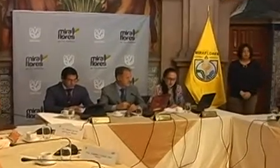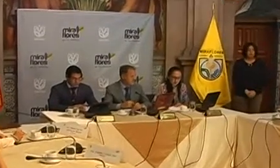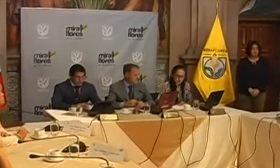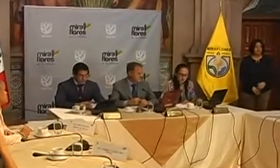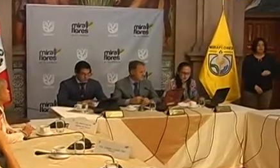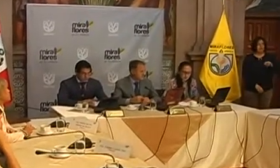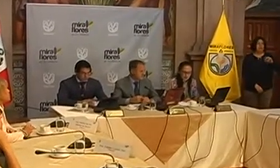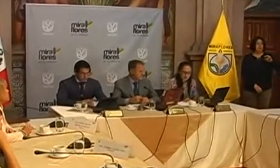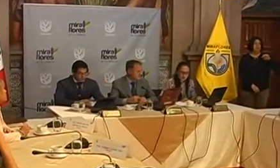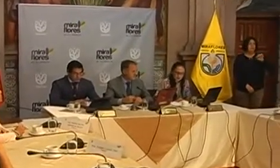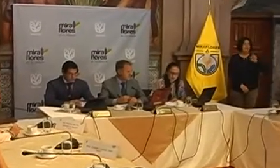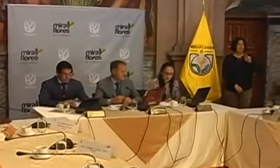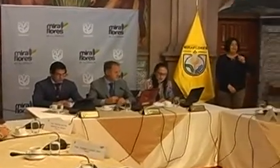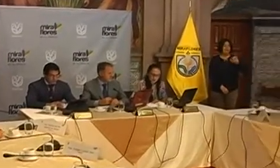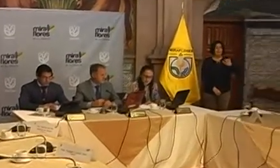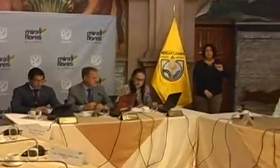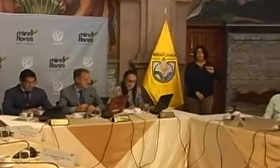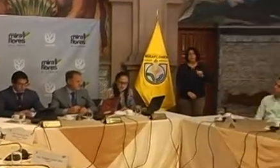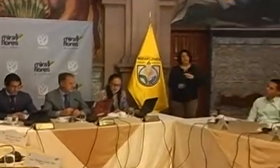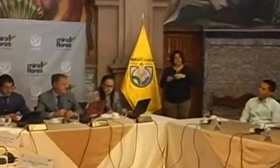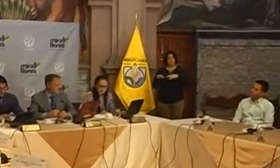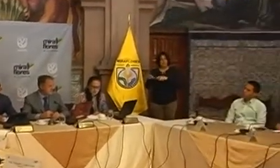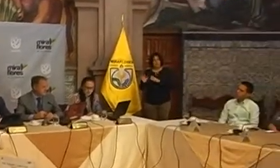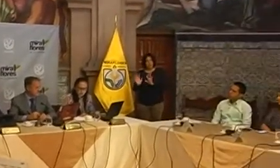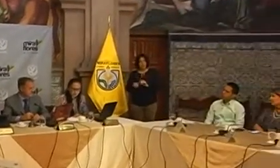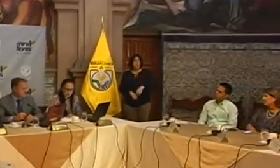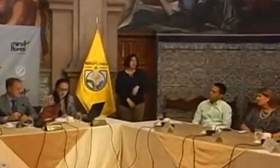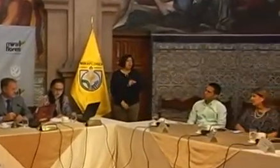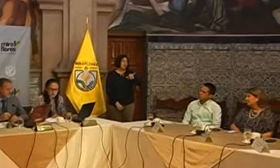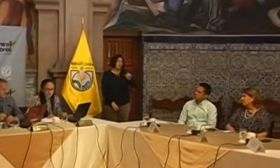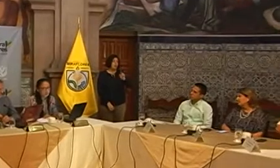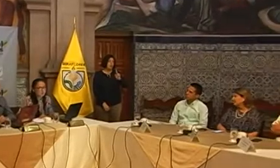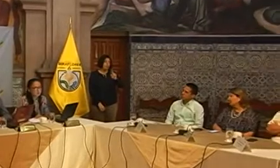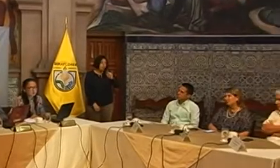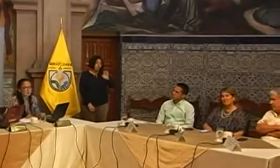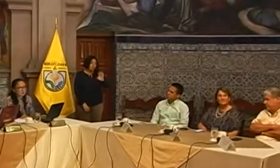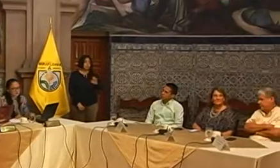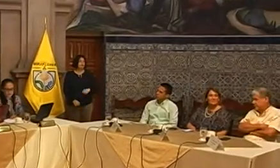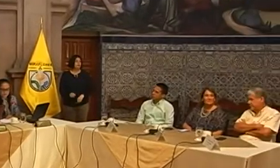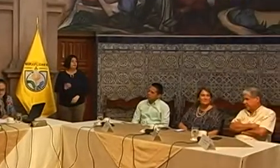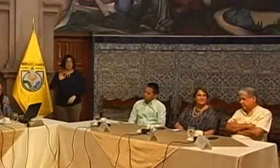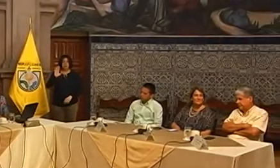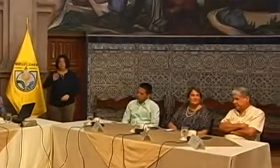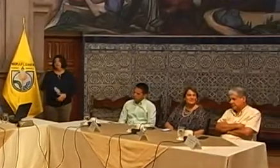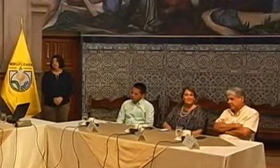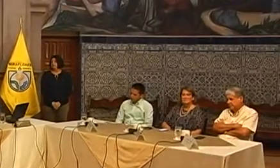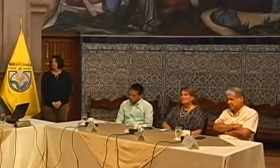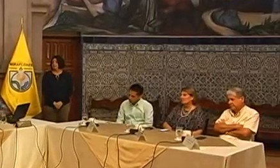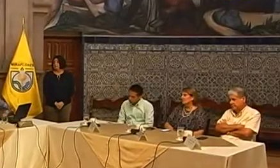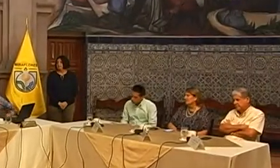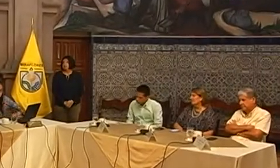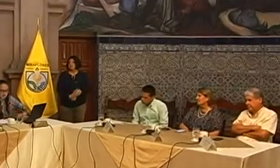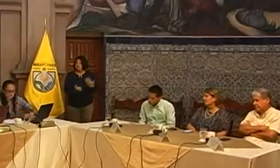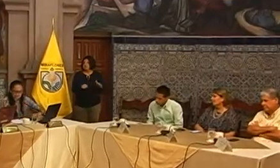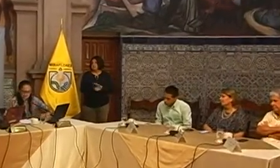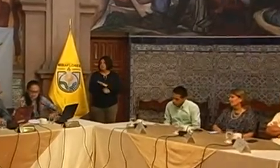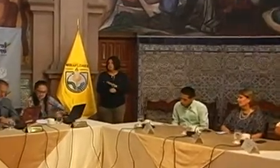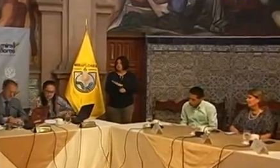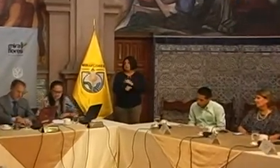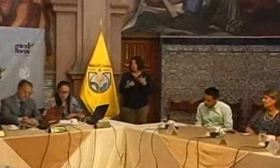Señor Martín Bustamante Castro, se encuentra de licencia. Señor Jorge de Albertis González del Riego. Hay quórum, señor